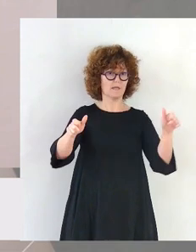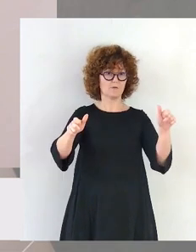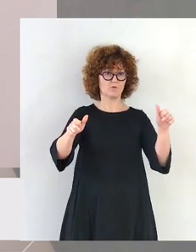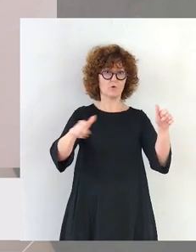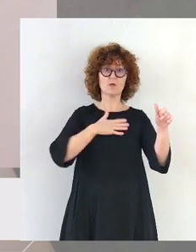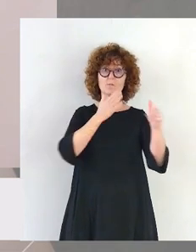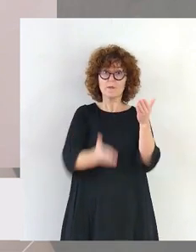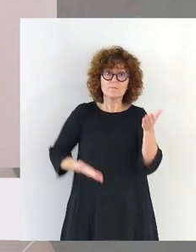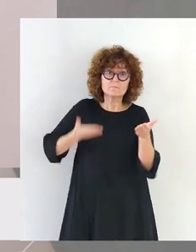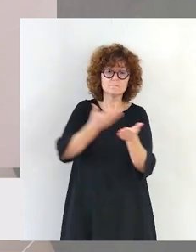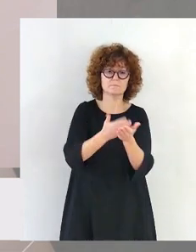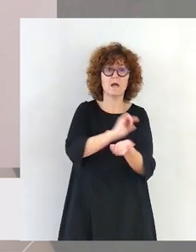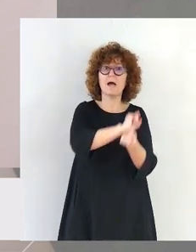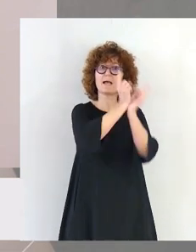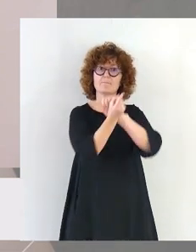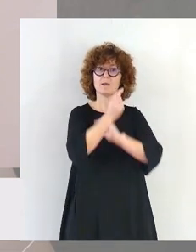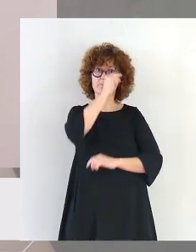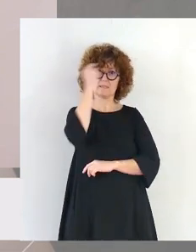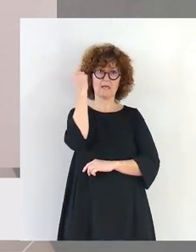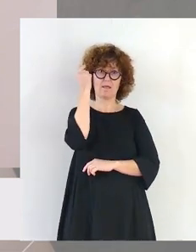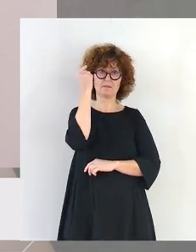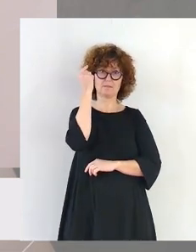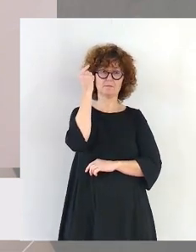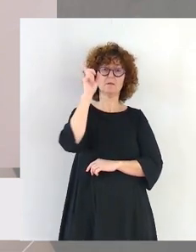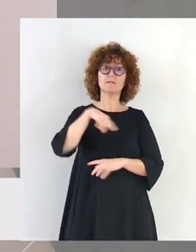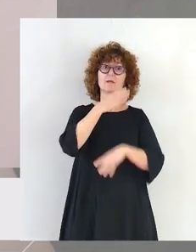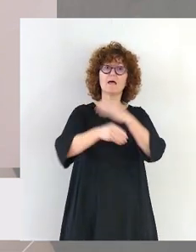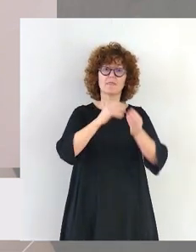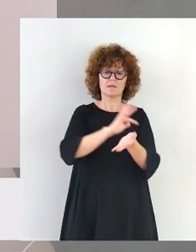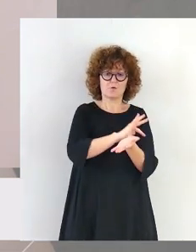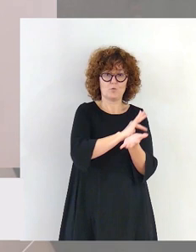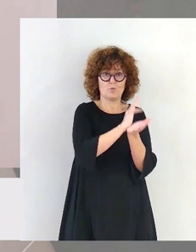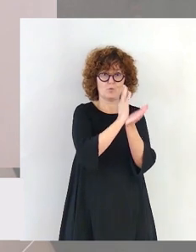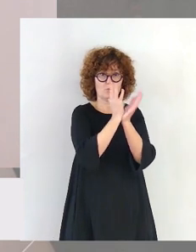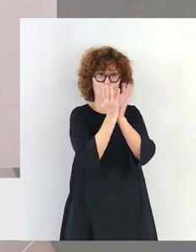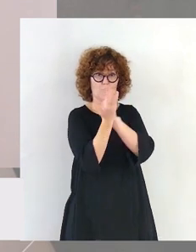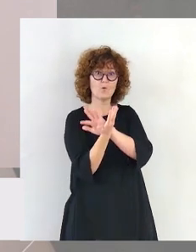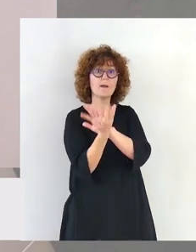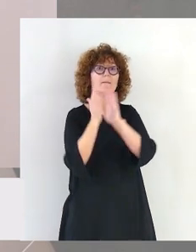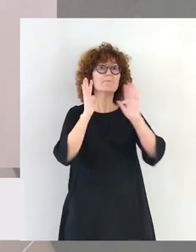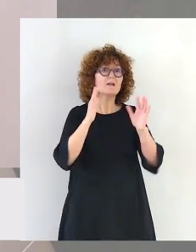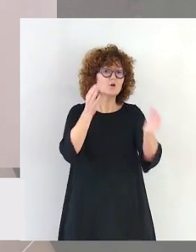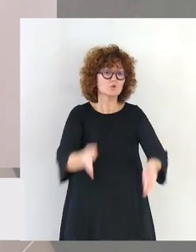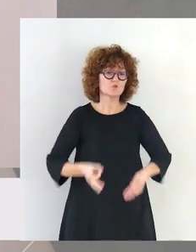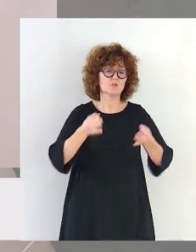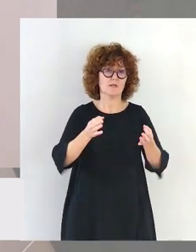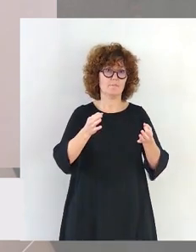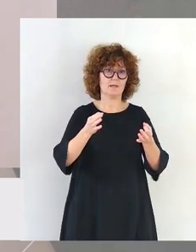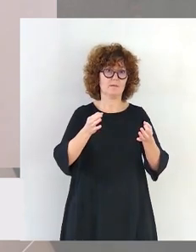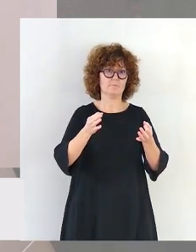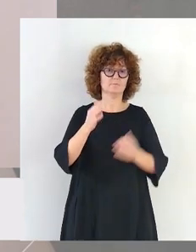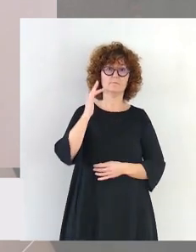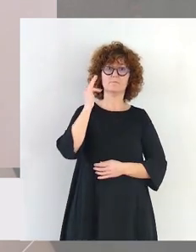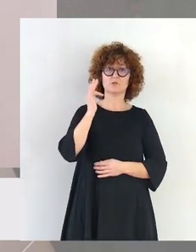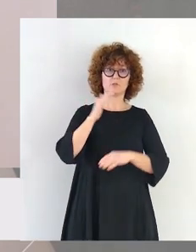contribuya a cambiar mentalidades y a realizar transformaciones siempre En beneficio de